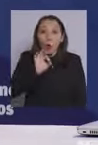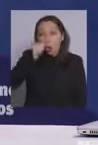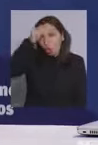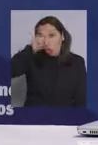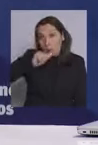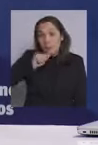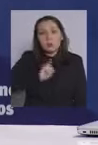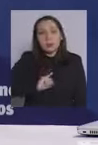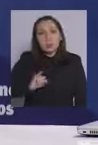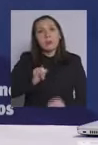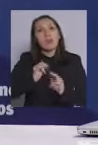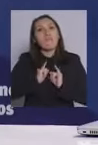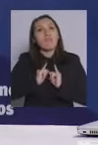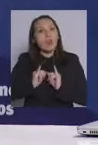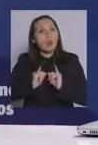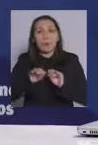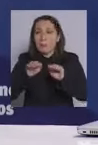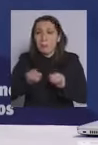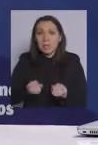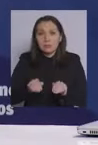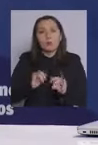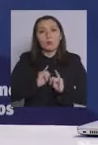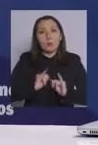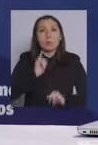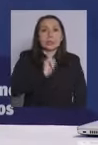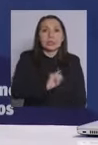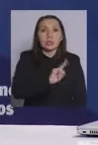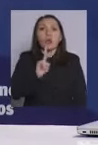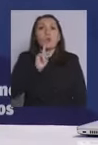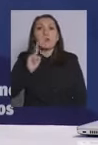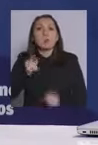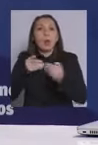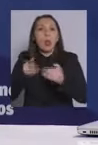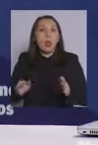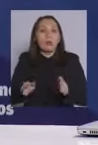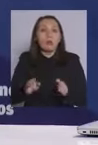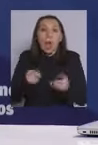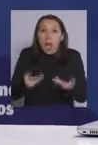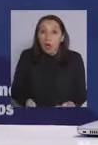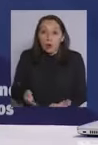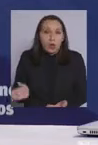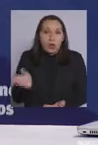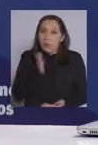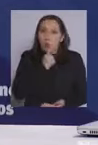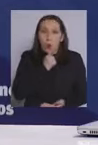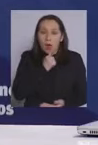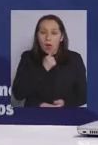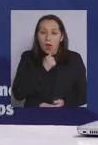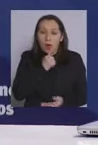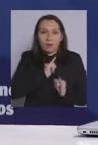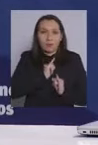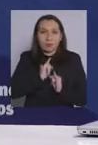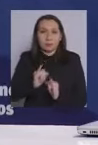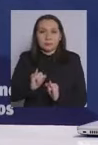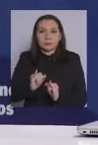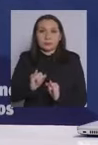domingos comunicaremos, como siempre, esa información. En este momento no tengo